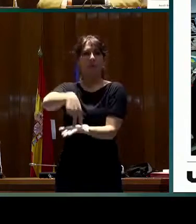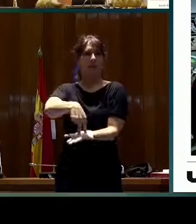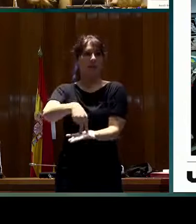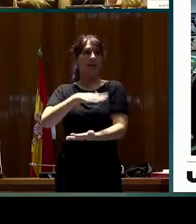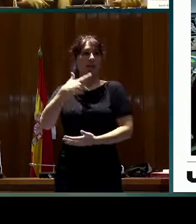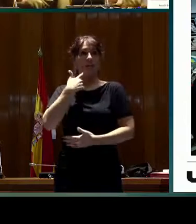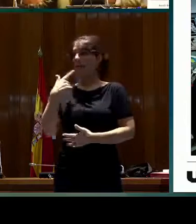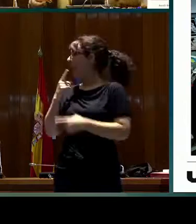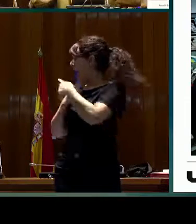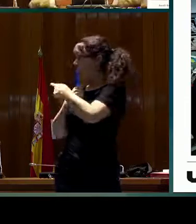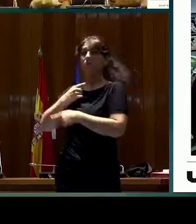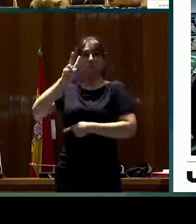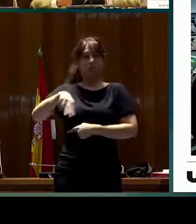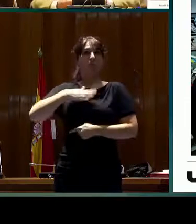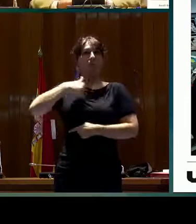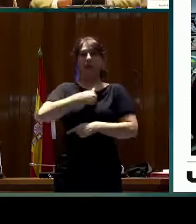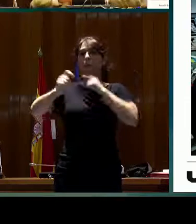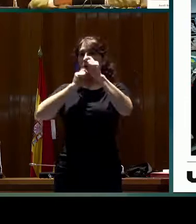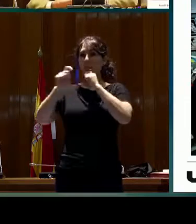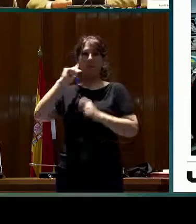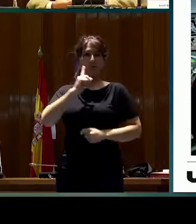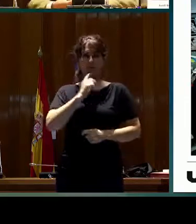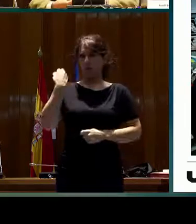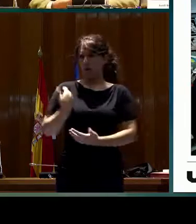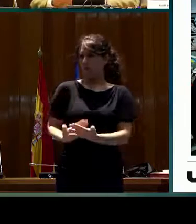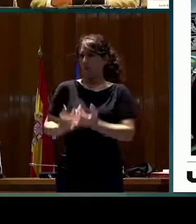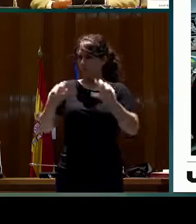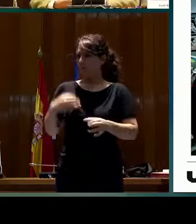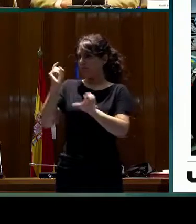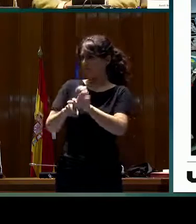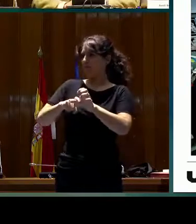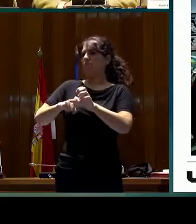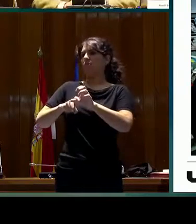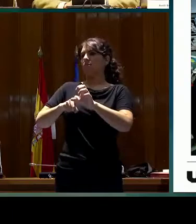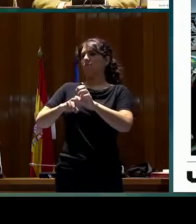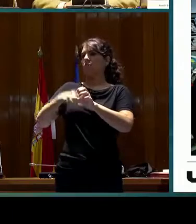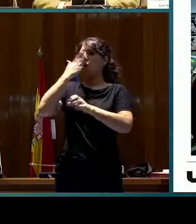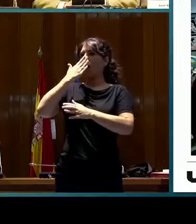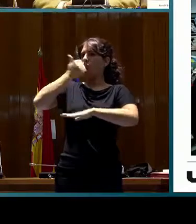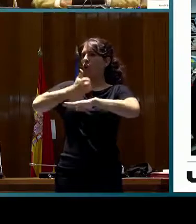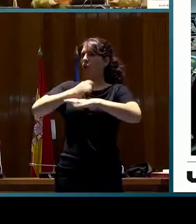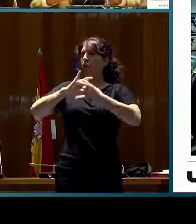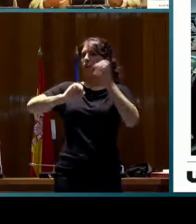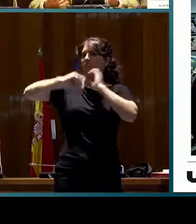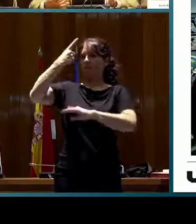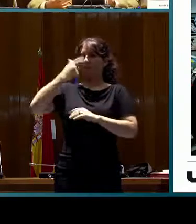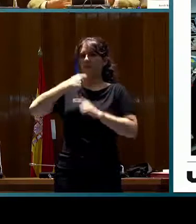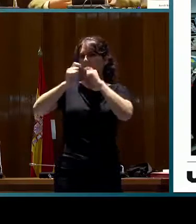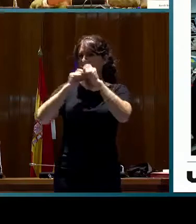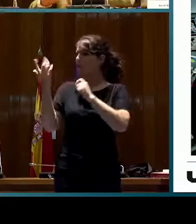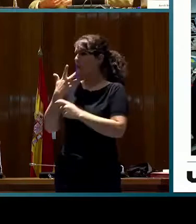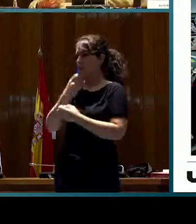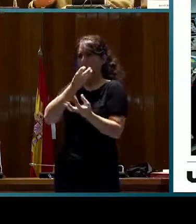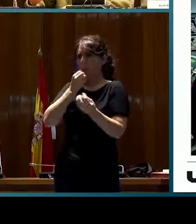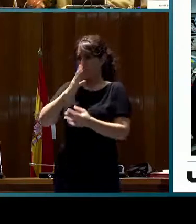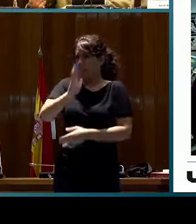que realiza él como periodista sordo, colegiado, acreditado, que conoce la información de primera mano, unas reuniones